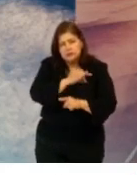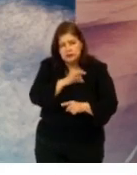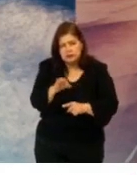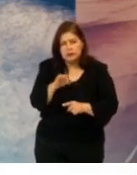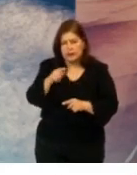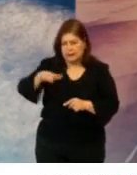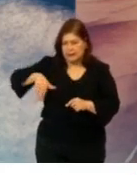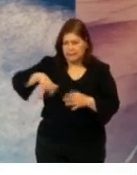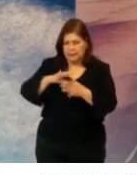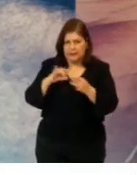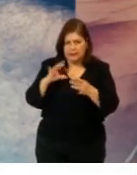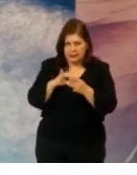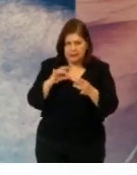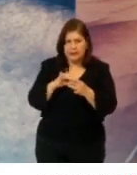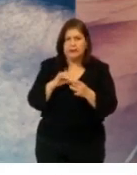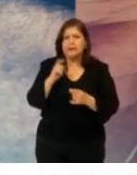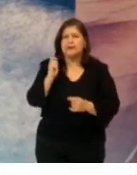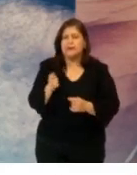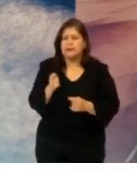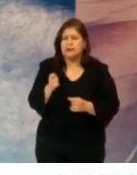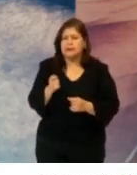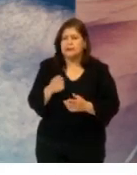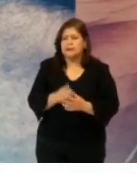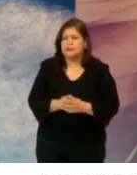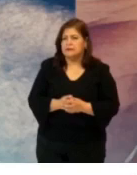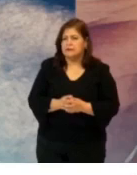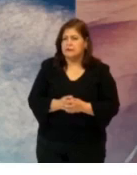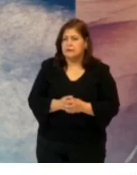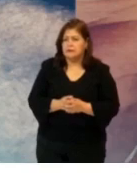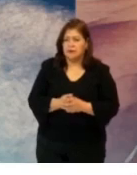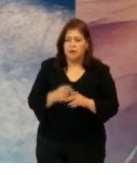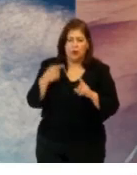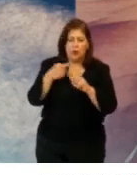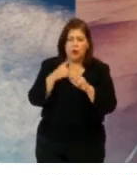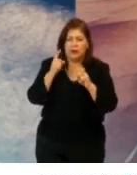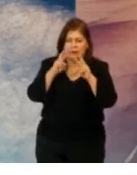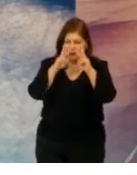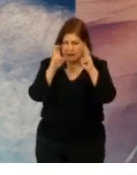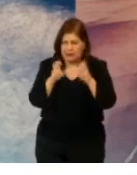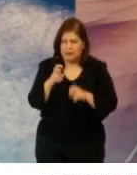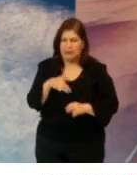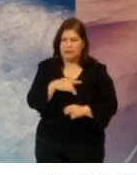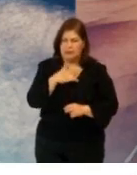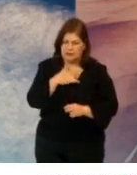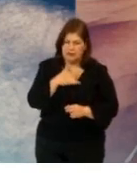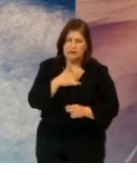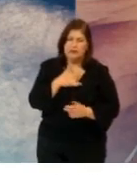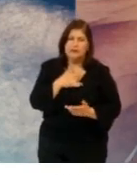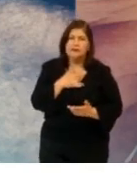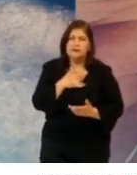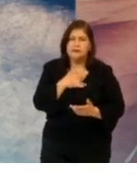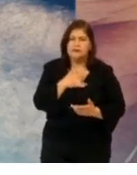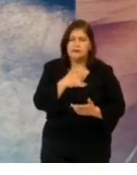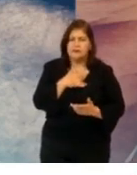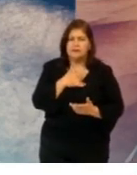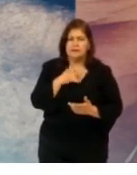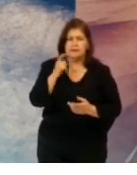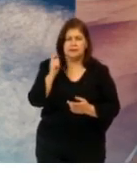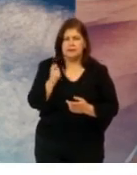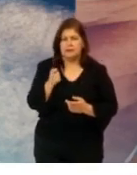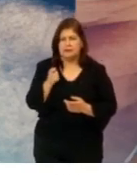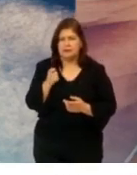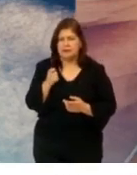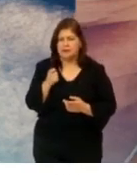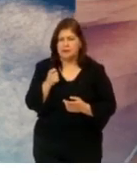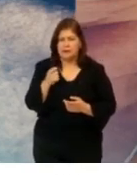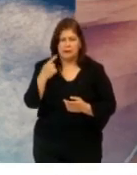que decías tú, un poco esta oferta y demanda, es un término que le estoy sacando un poco a los romanos, que es el homo sacer. No sé si han